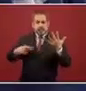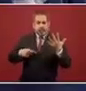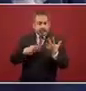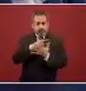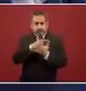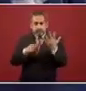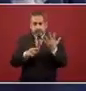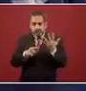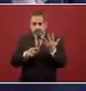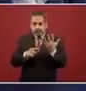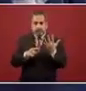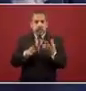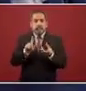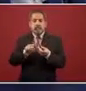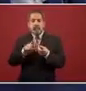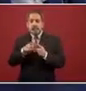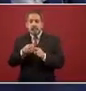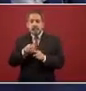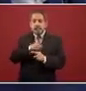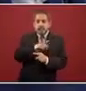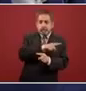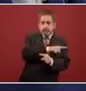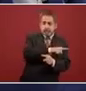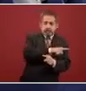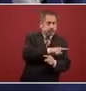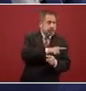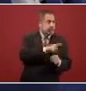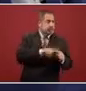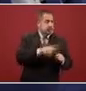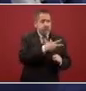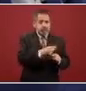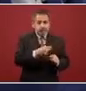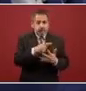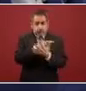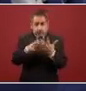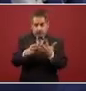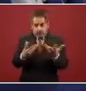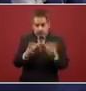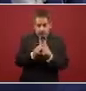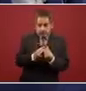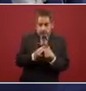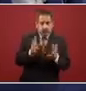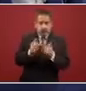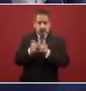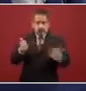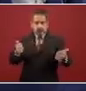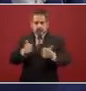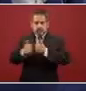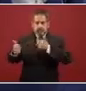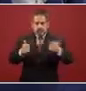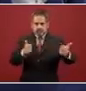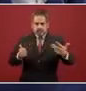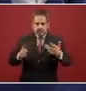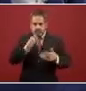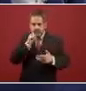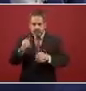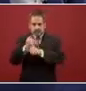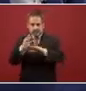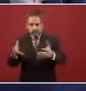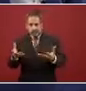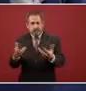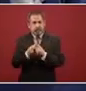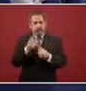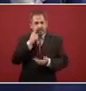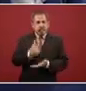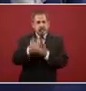identificado el origen. ¿Es posible saber en dónde están juntas o están de manera dispersa? Si eso también lo pudiéramos tener en el informe,